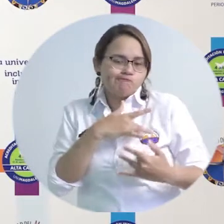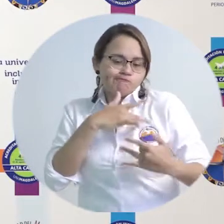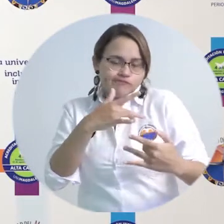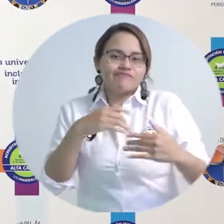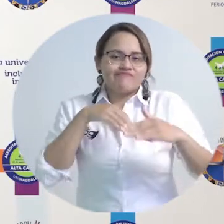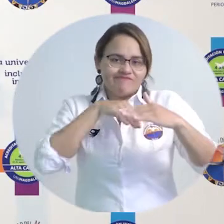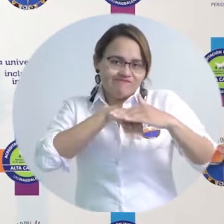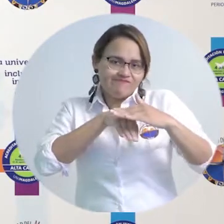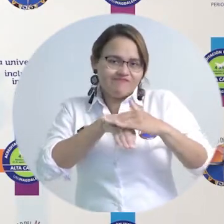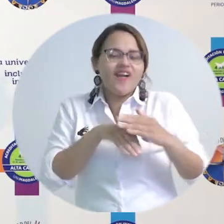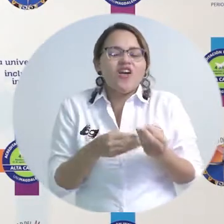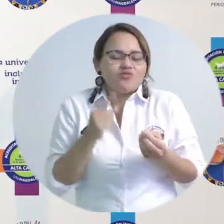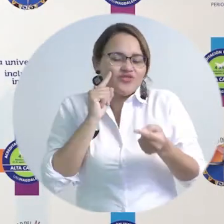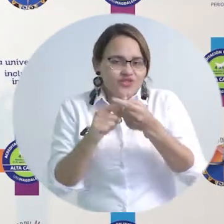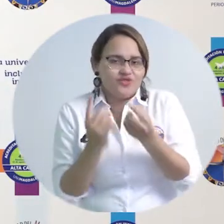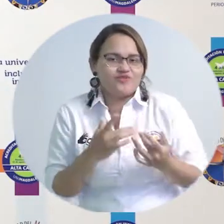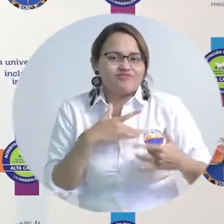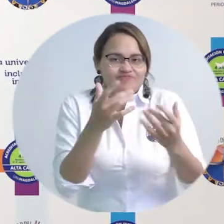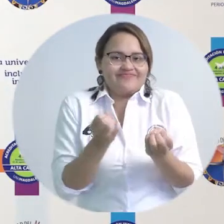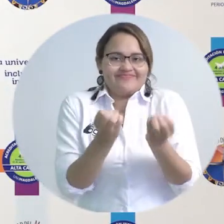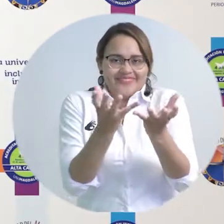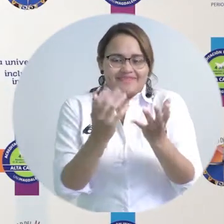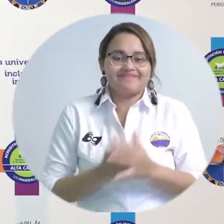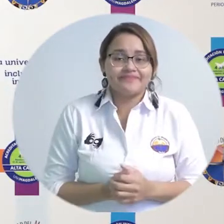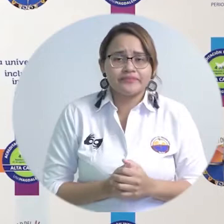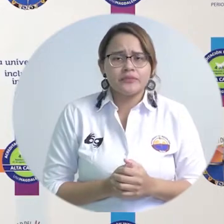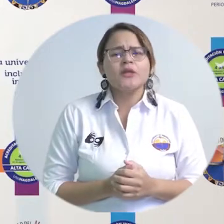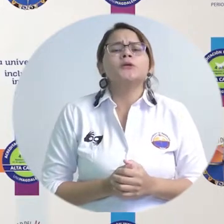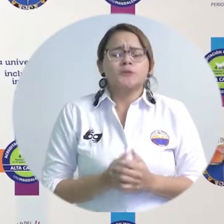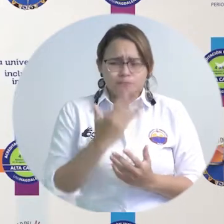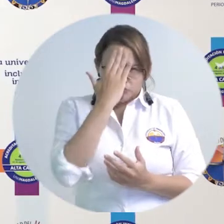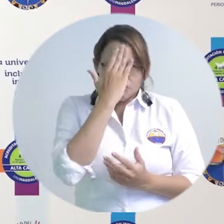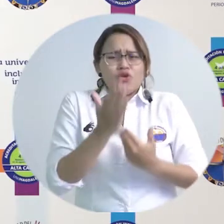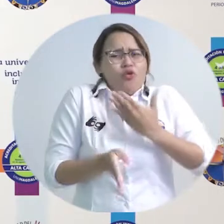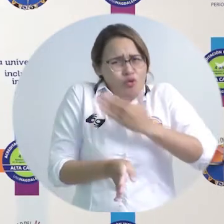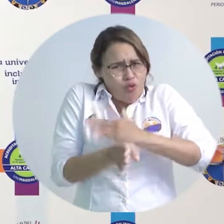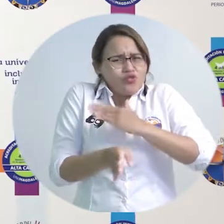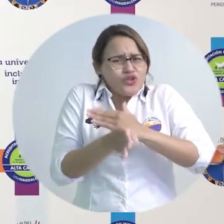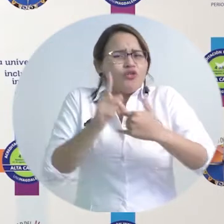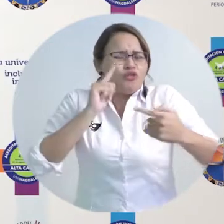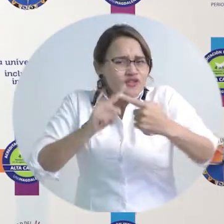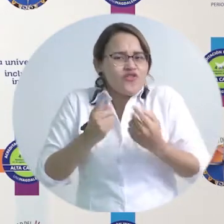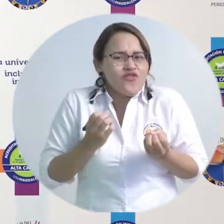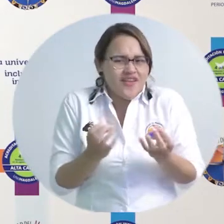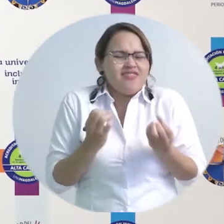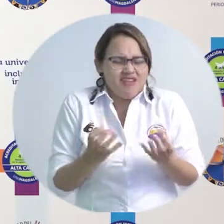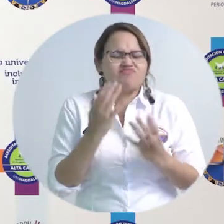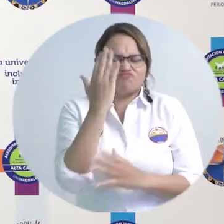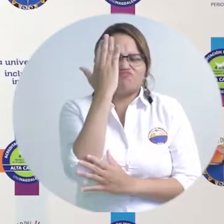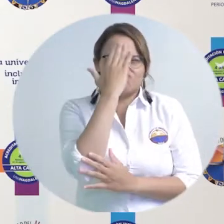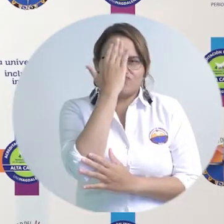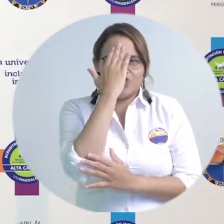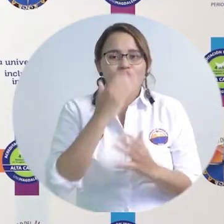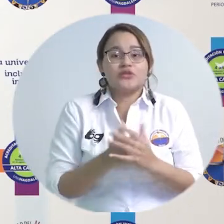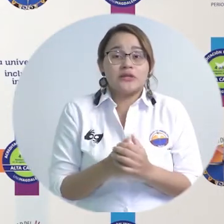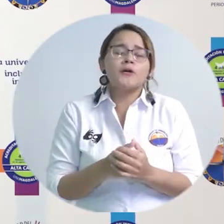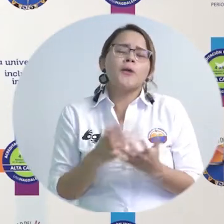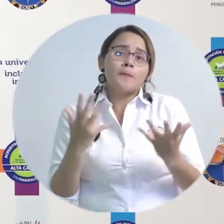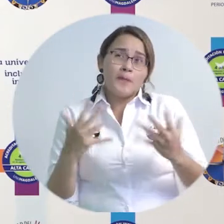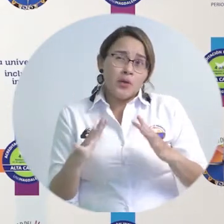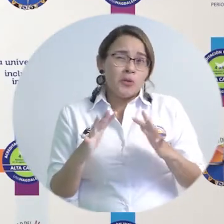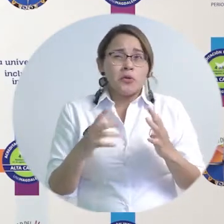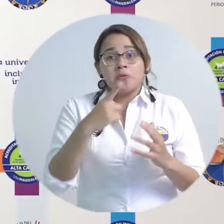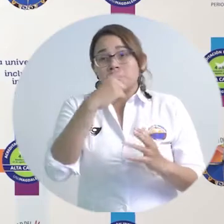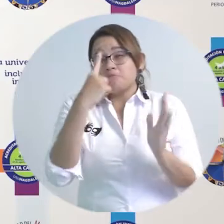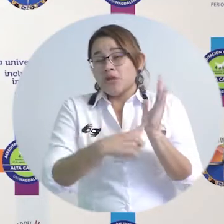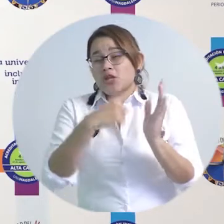y van a ser cerca de 1.200 raciones en el mes durante el tiempo que dura esta epidemia, porque lo más